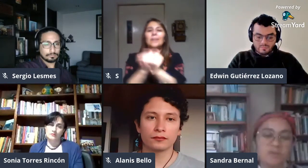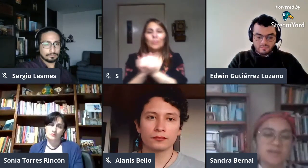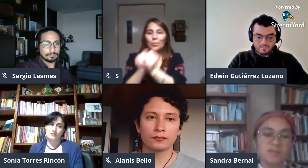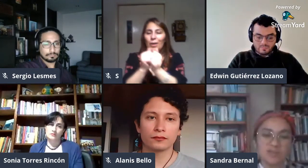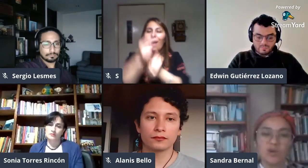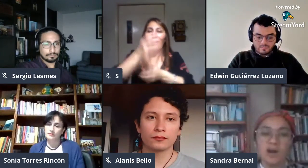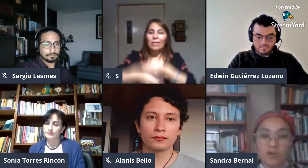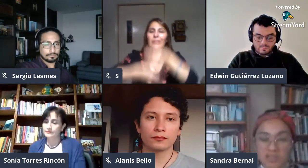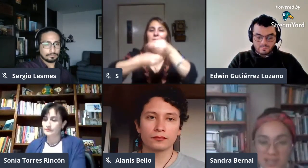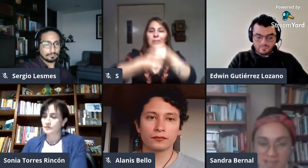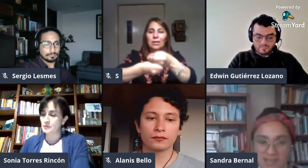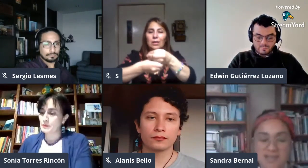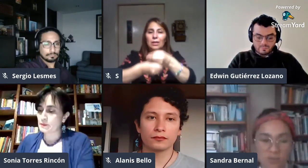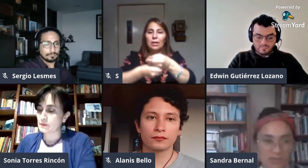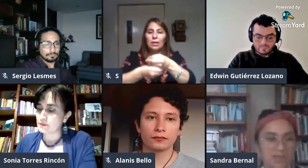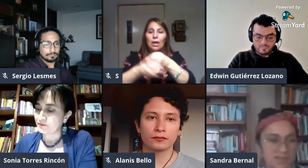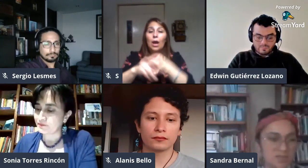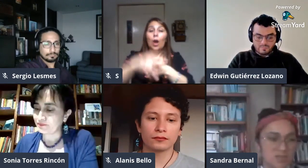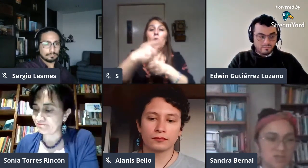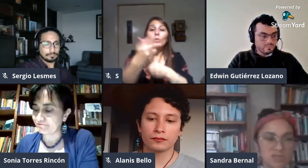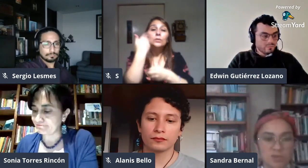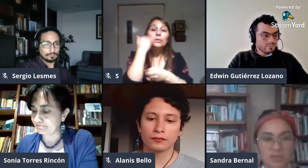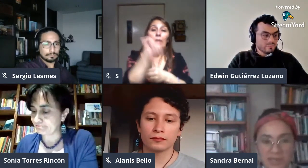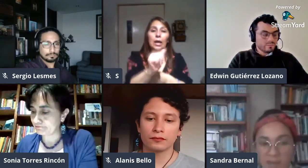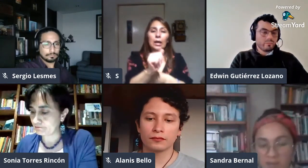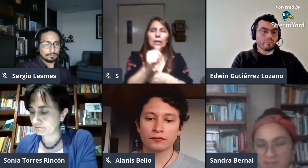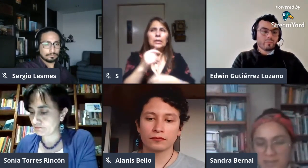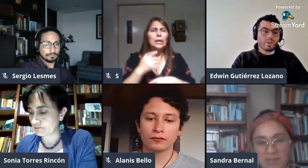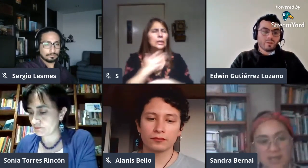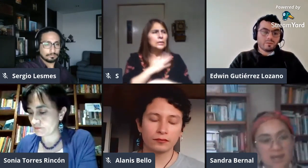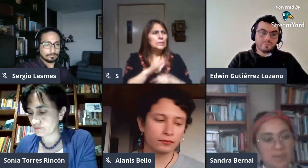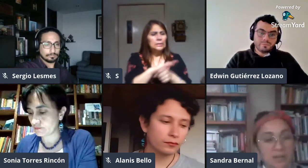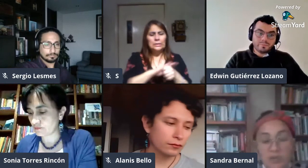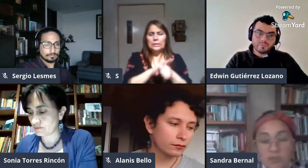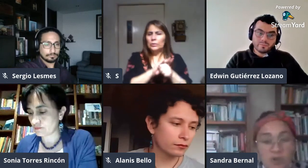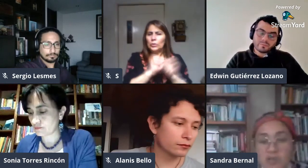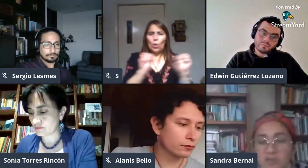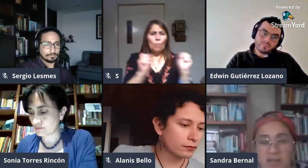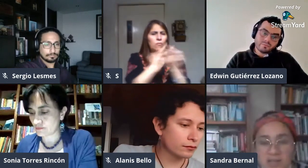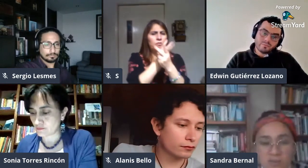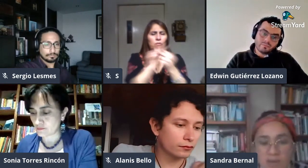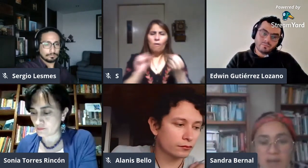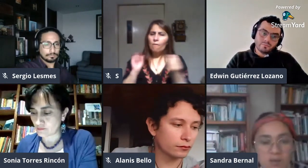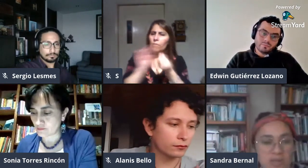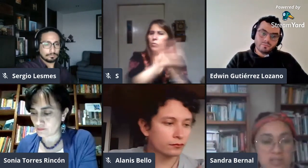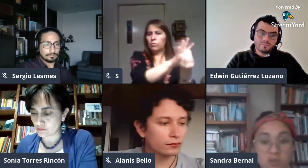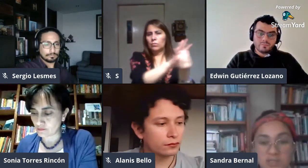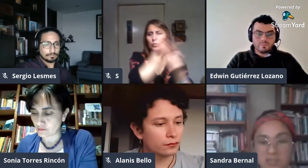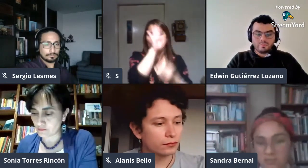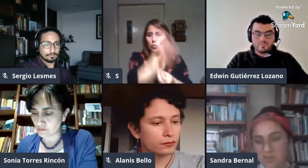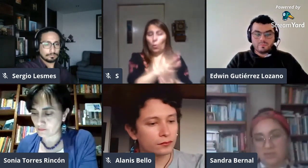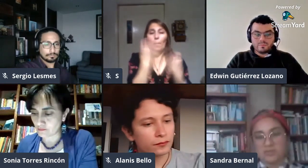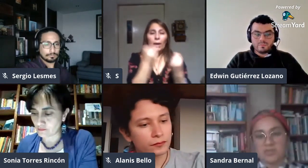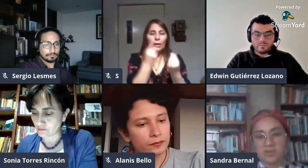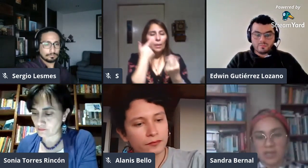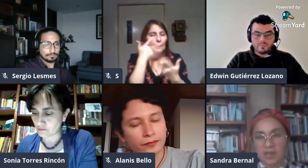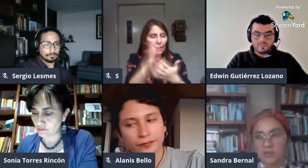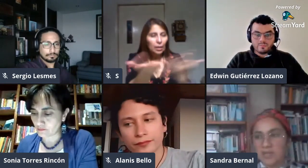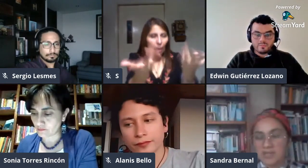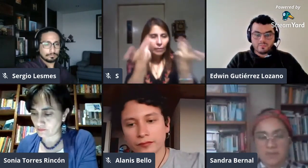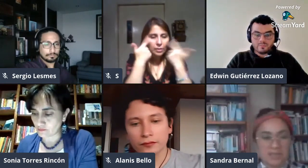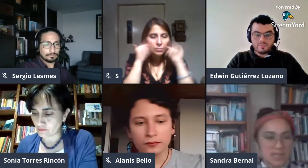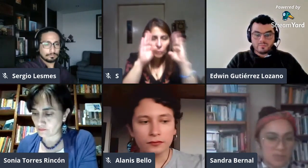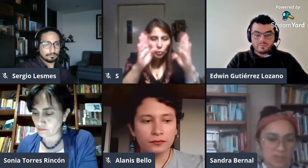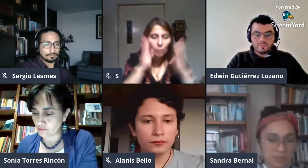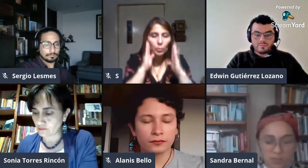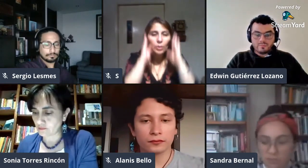tipo de acompañamiento a otras que se encuentran en situaciones vulnerables, para poder por lo menos darles una mano, una escucha. O sea, no estamos diciendo que tengamos